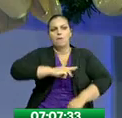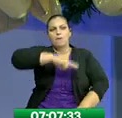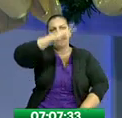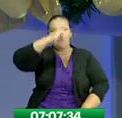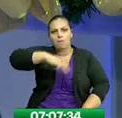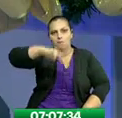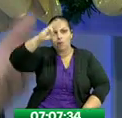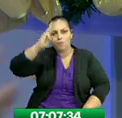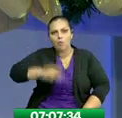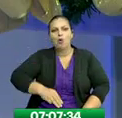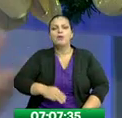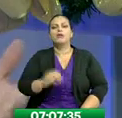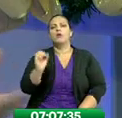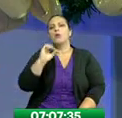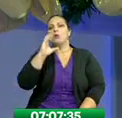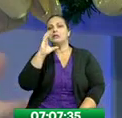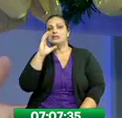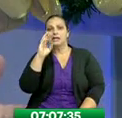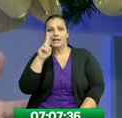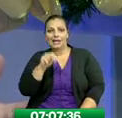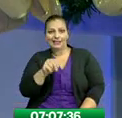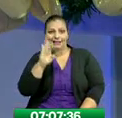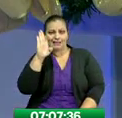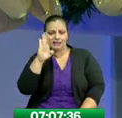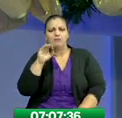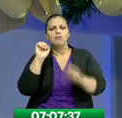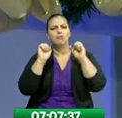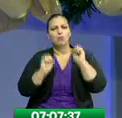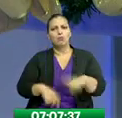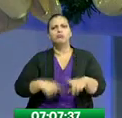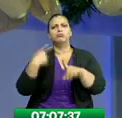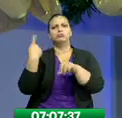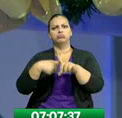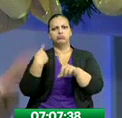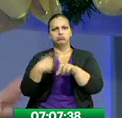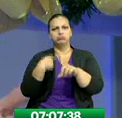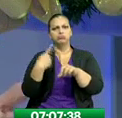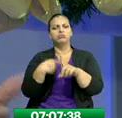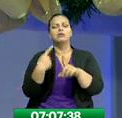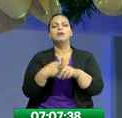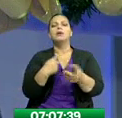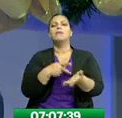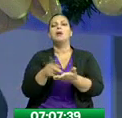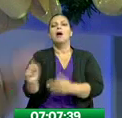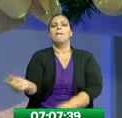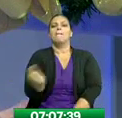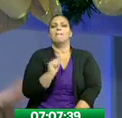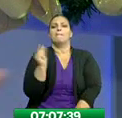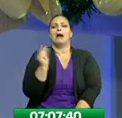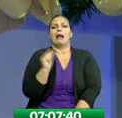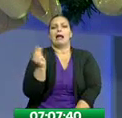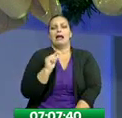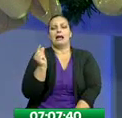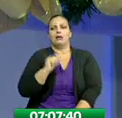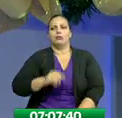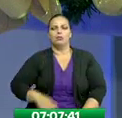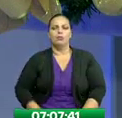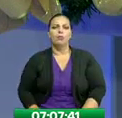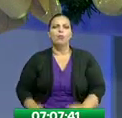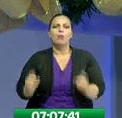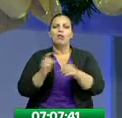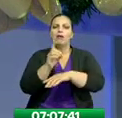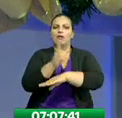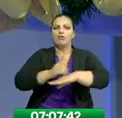digamos así, que tienen una capacidad de 2 gigabytes de datos, sobre todo 1000 minutos de conversación